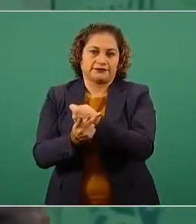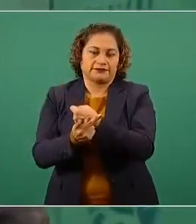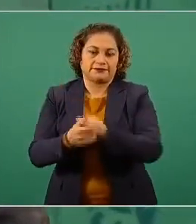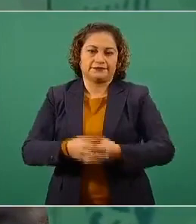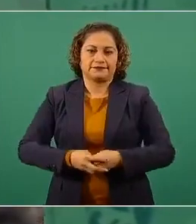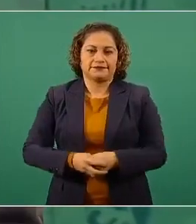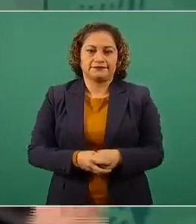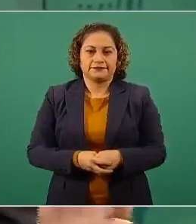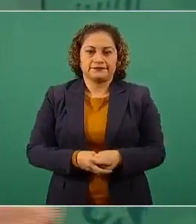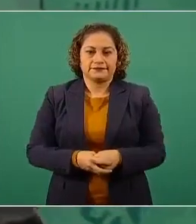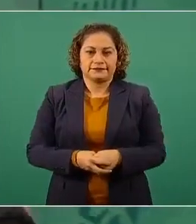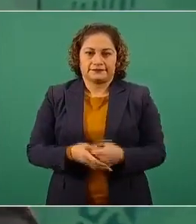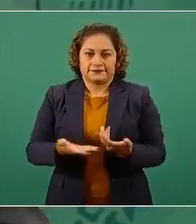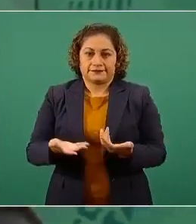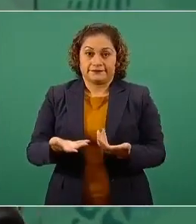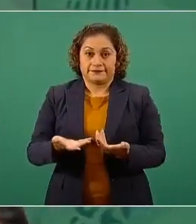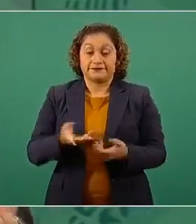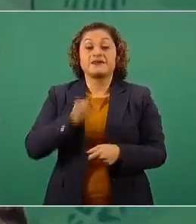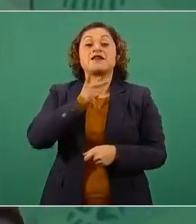La refinación